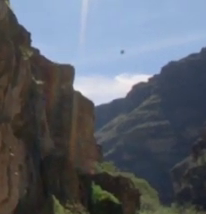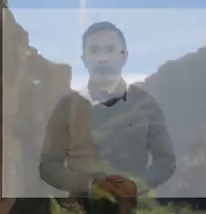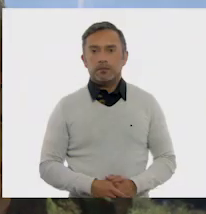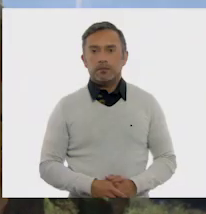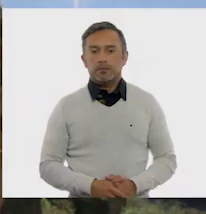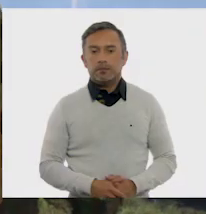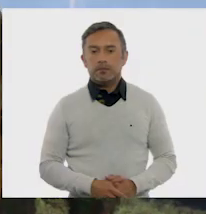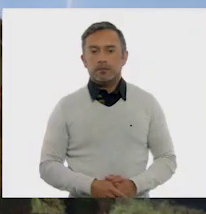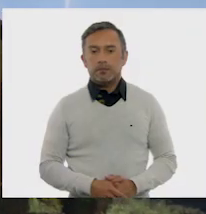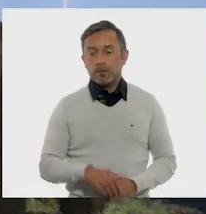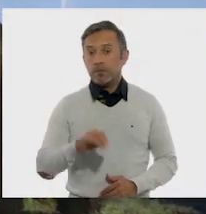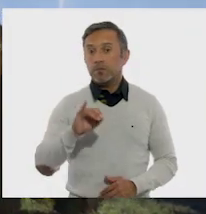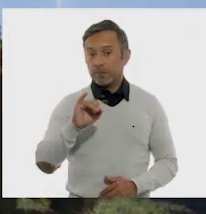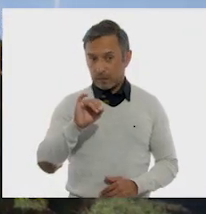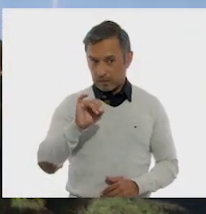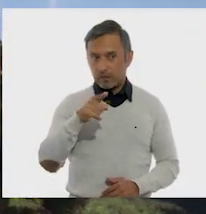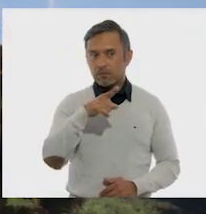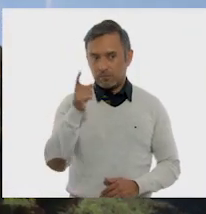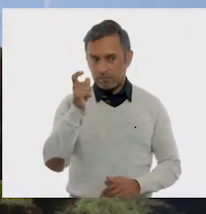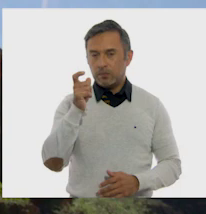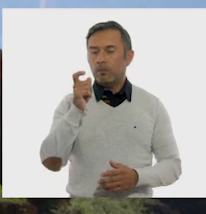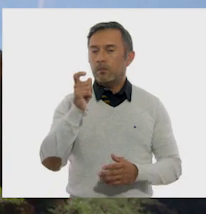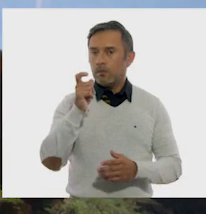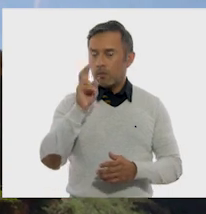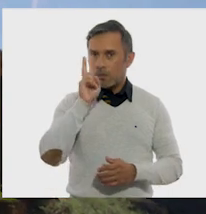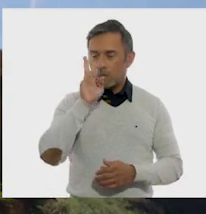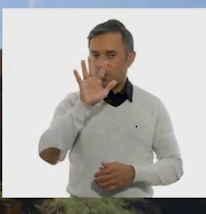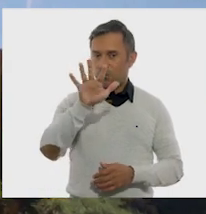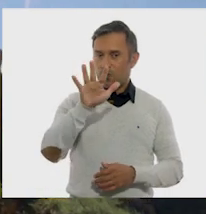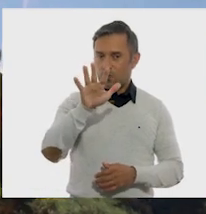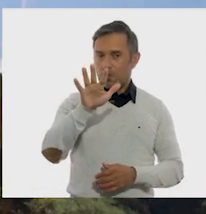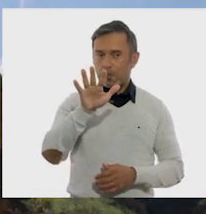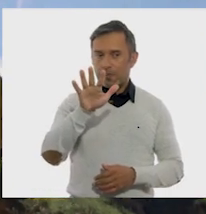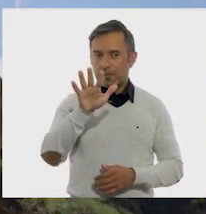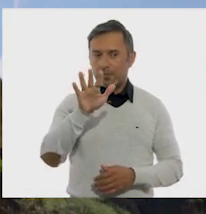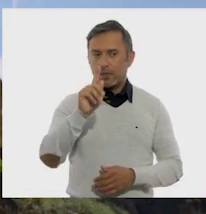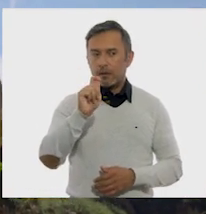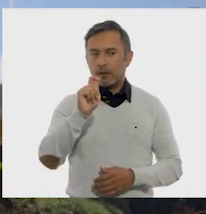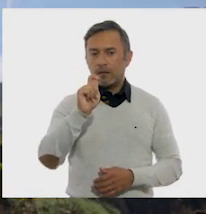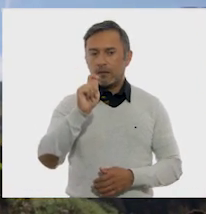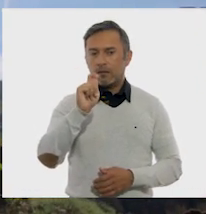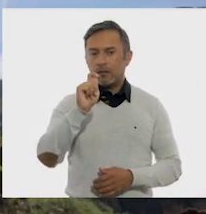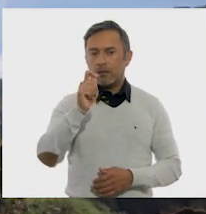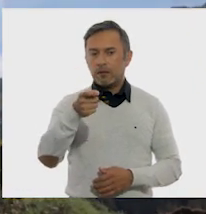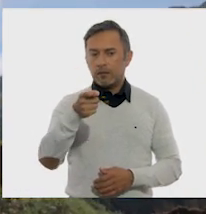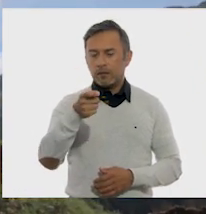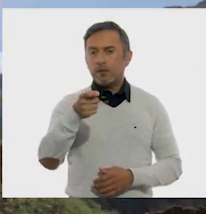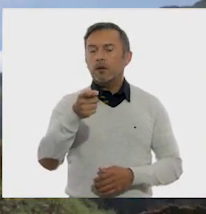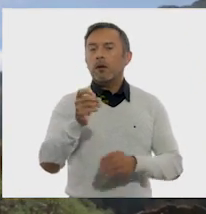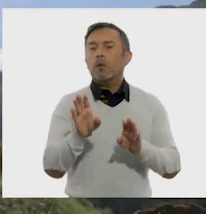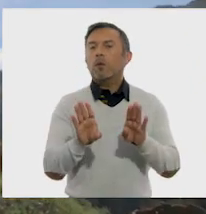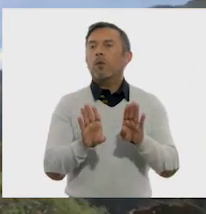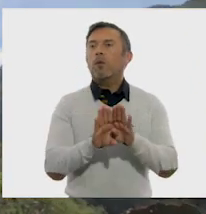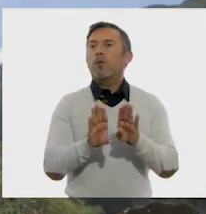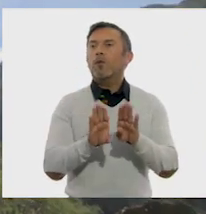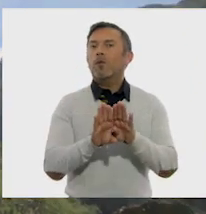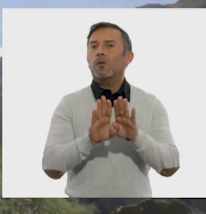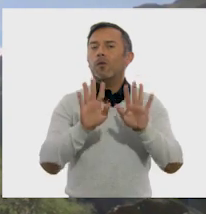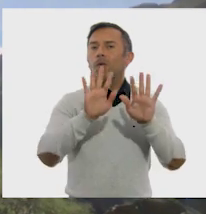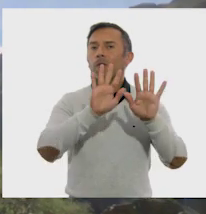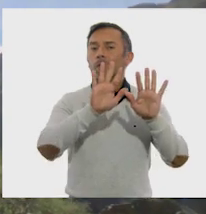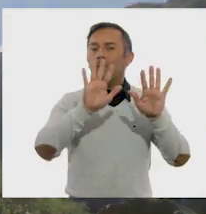Que están resaltando todavía, que están claras, que están, por decir así, están en vida.